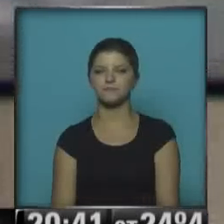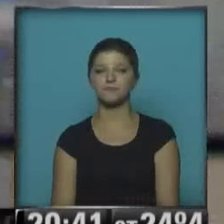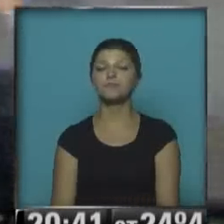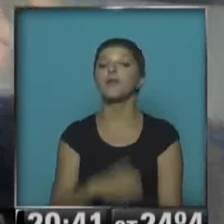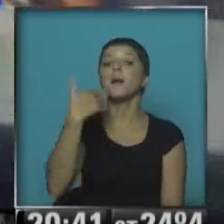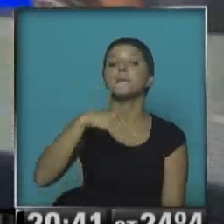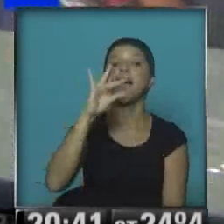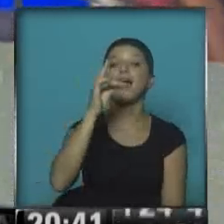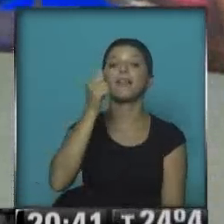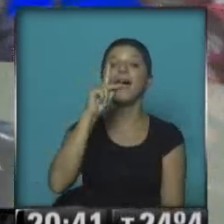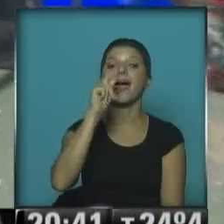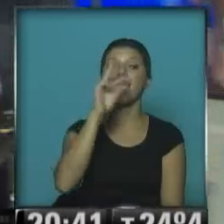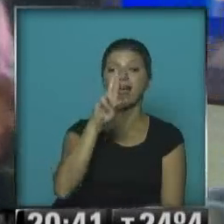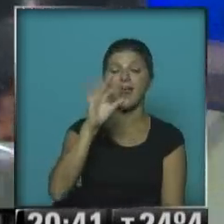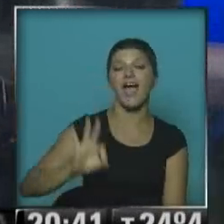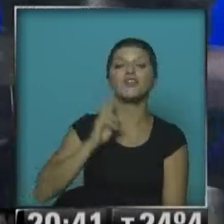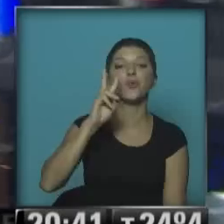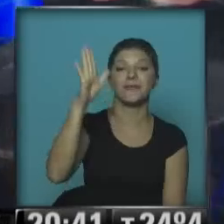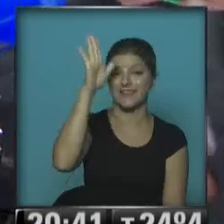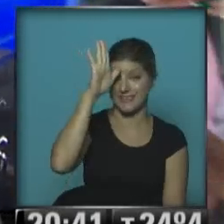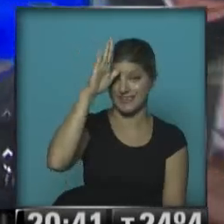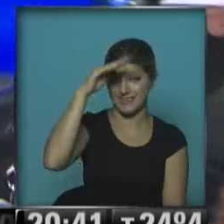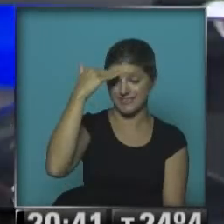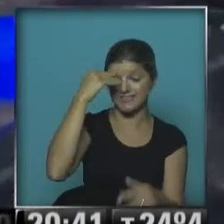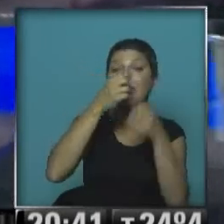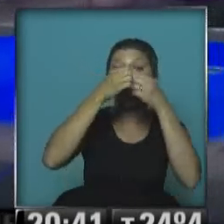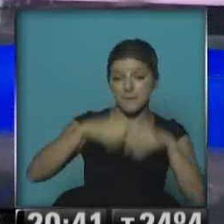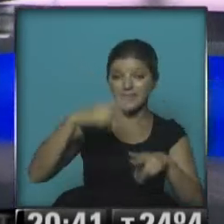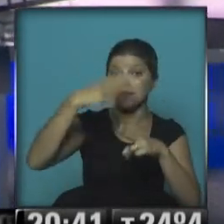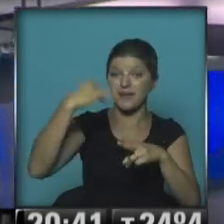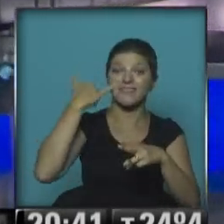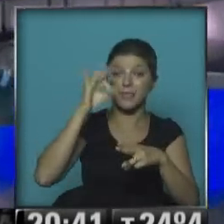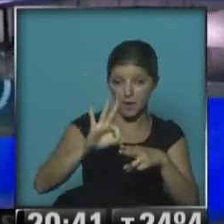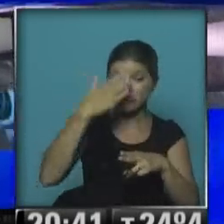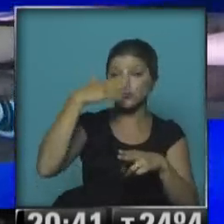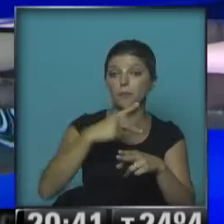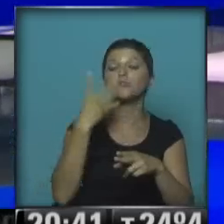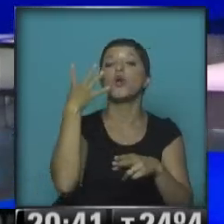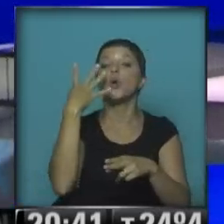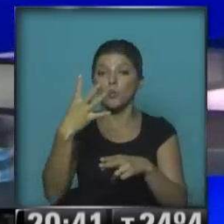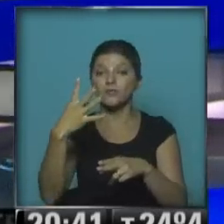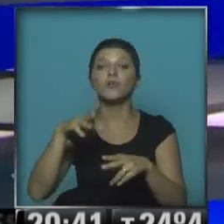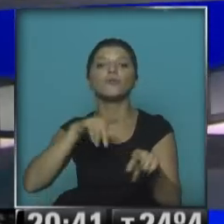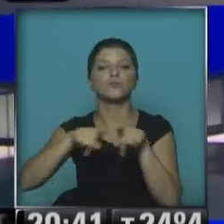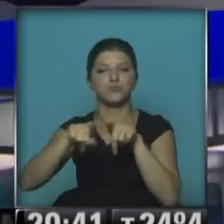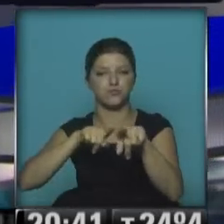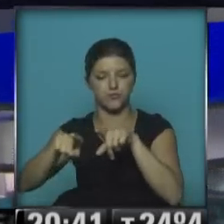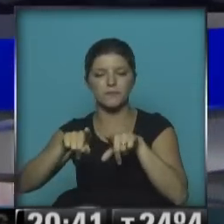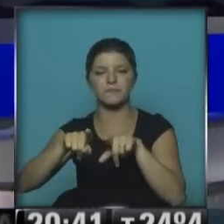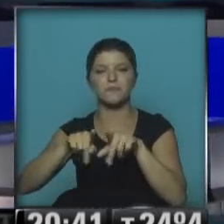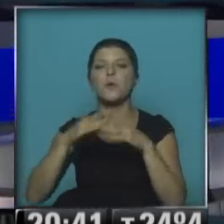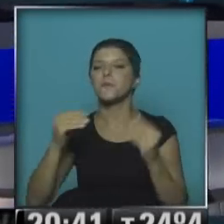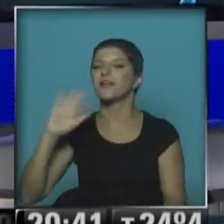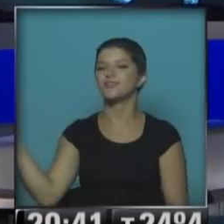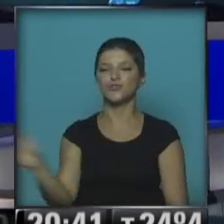Se viene el Dakar 2015, la partida simbólica será en la Plaza de Mayo y luego sí, el 4 acelerar a fondo porque todas